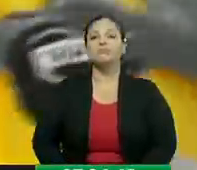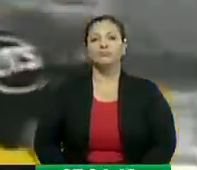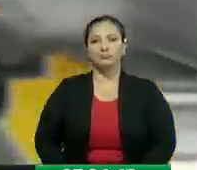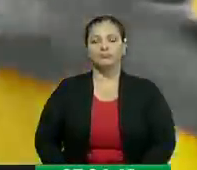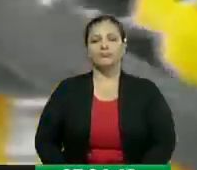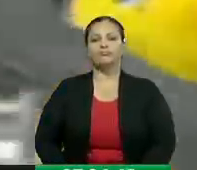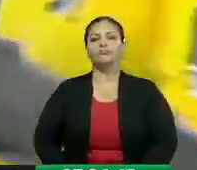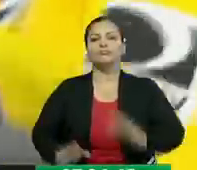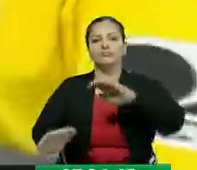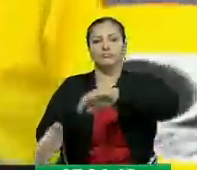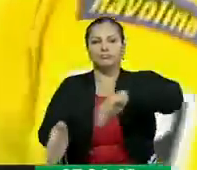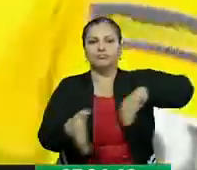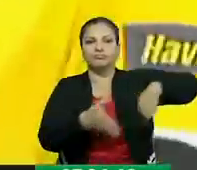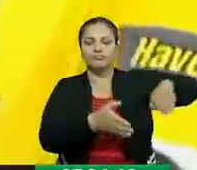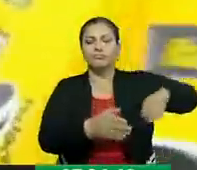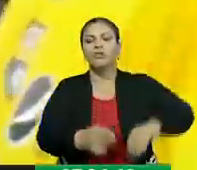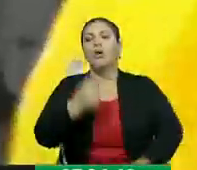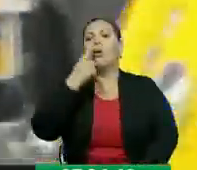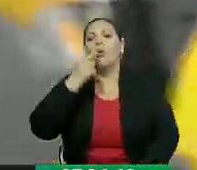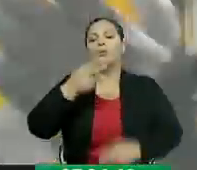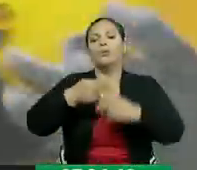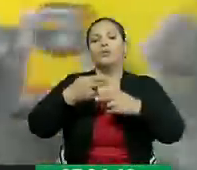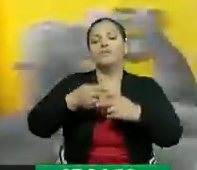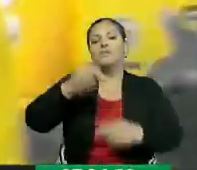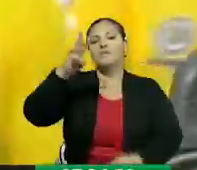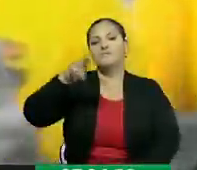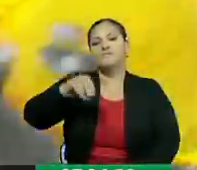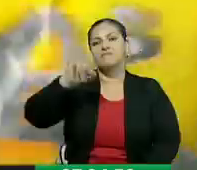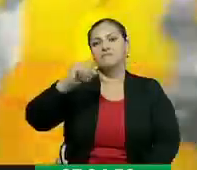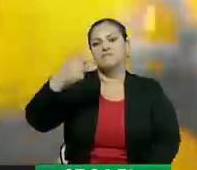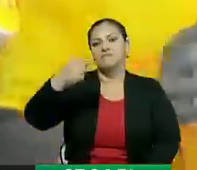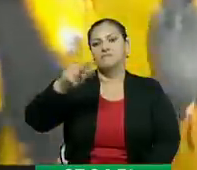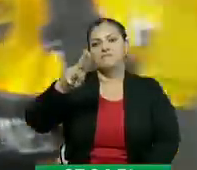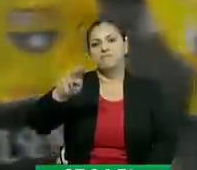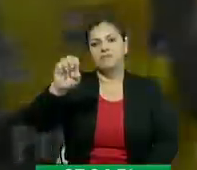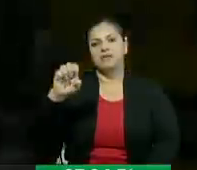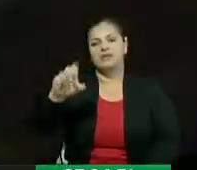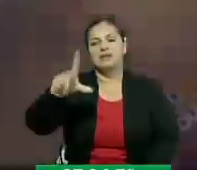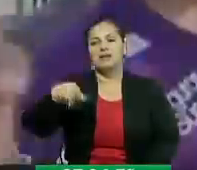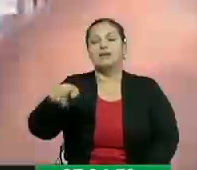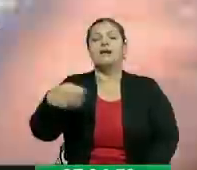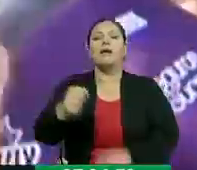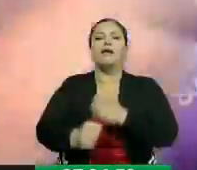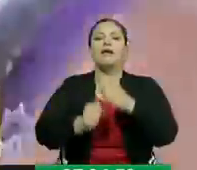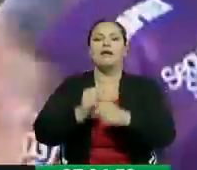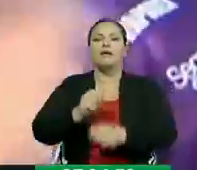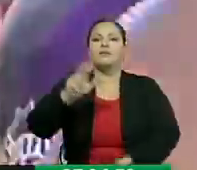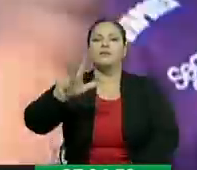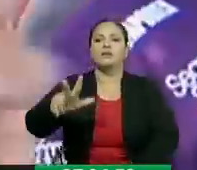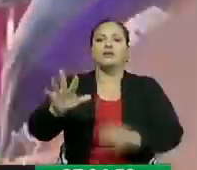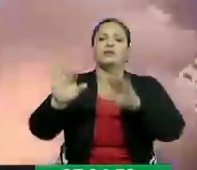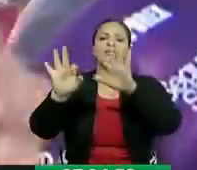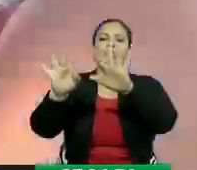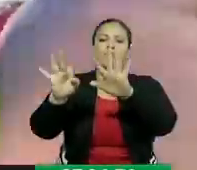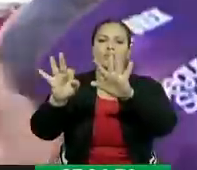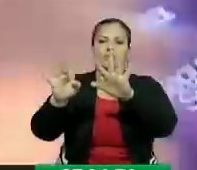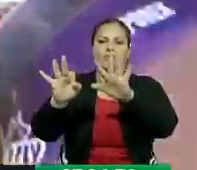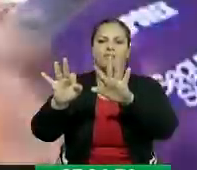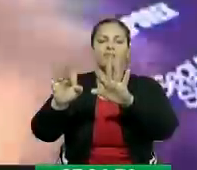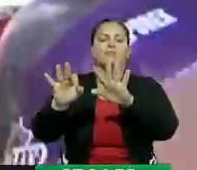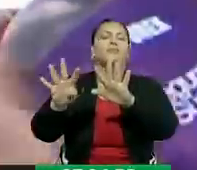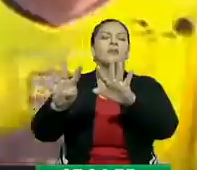Lozano, vecino de 39 años, quien es otra de las víctimas del percance. Vamos a dejar la